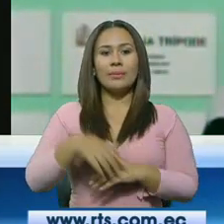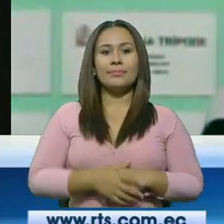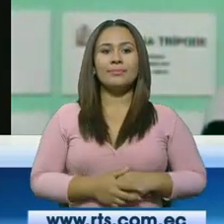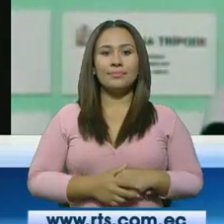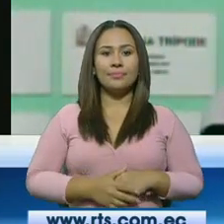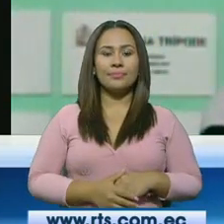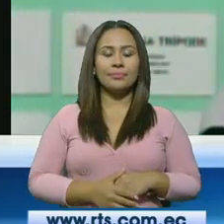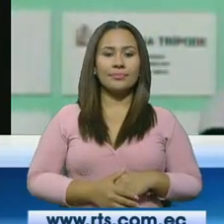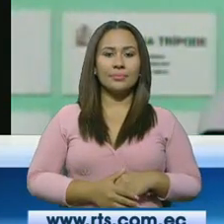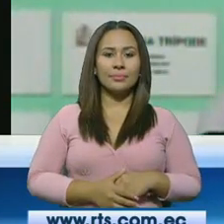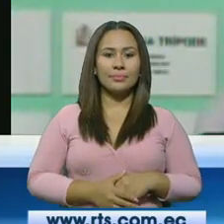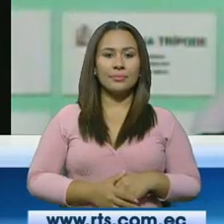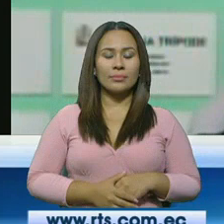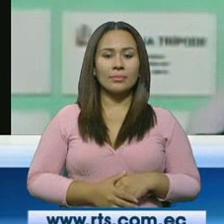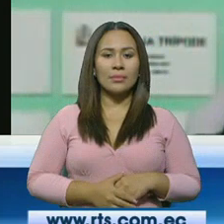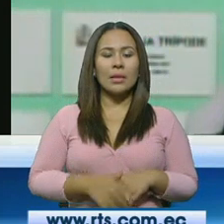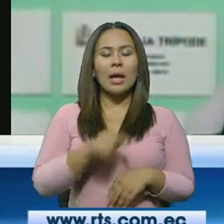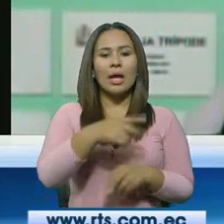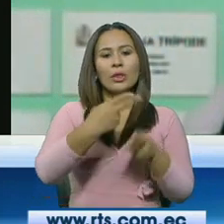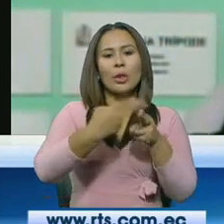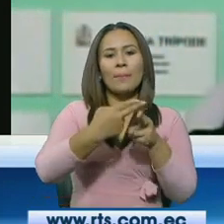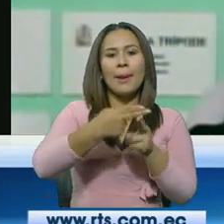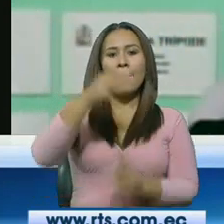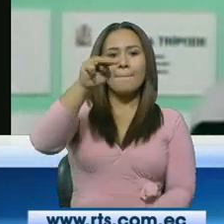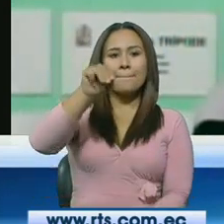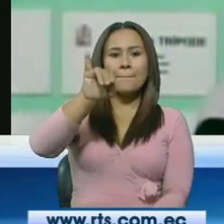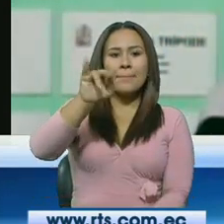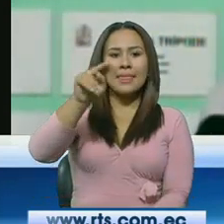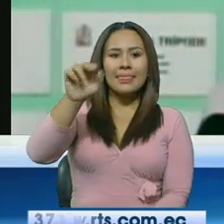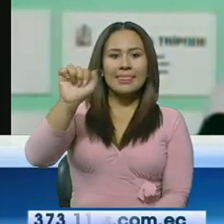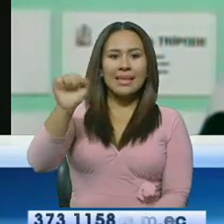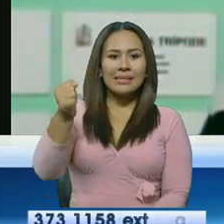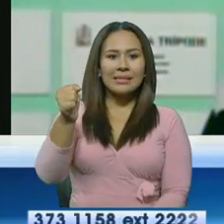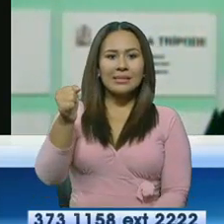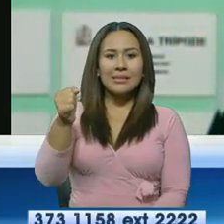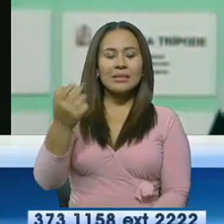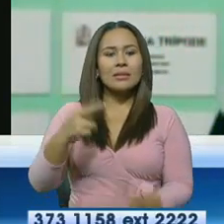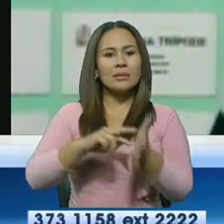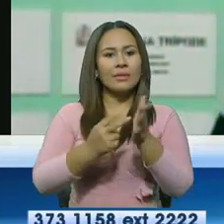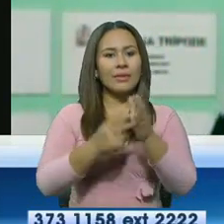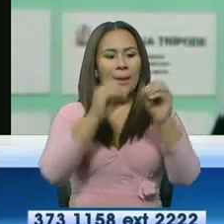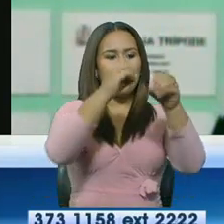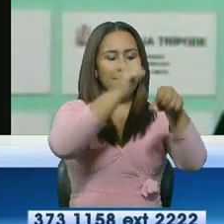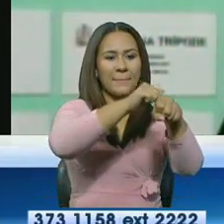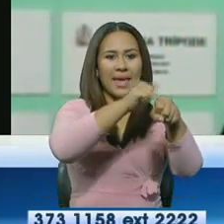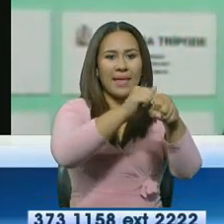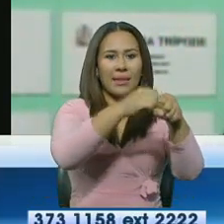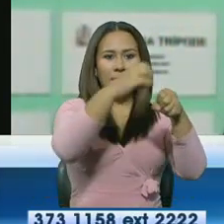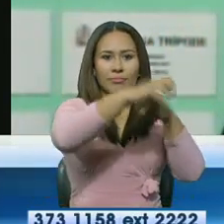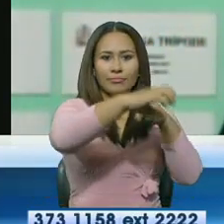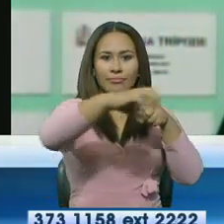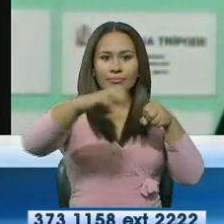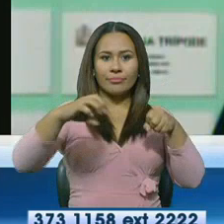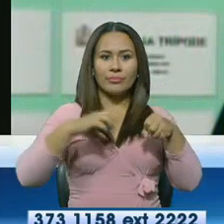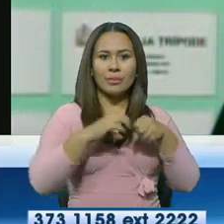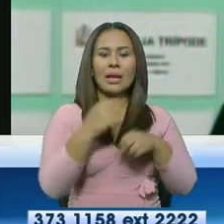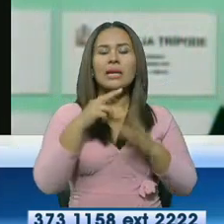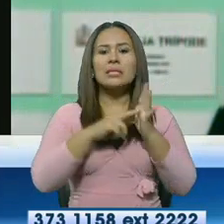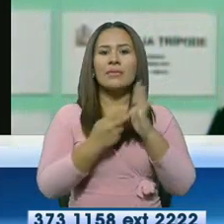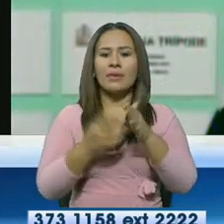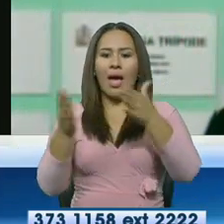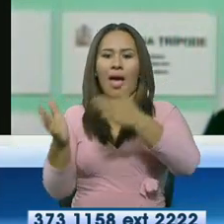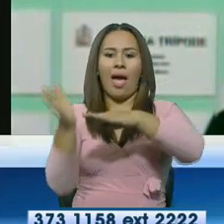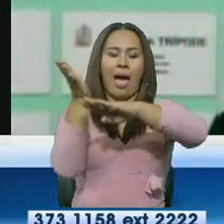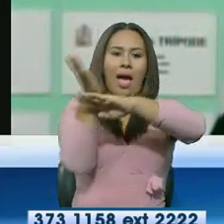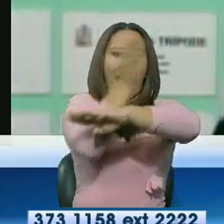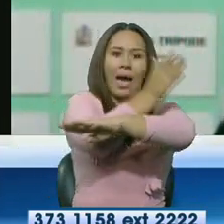es una riqueza arqueológica, ¿no? Porque marca el antes y el después. Entonces,